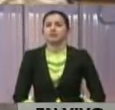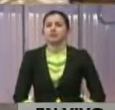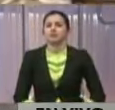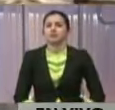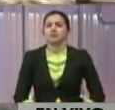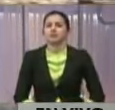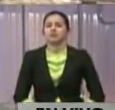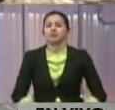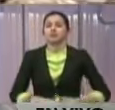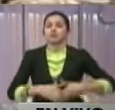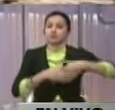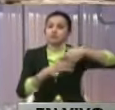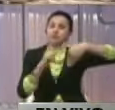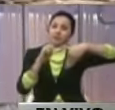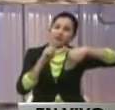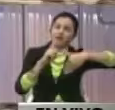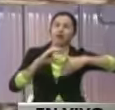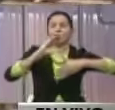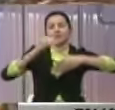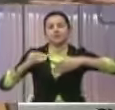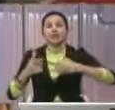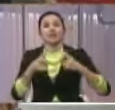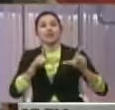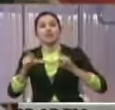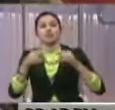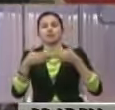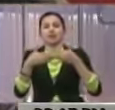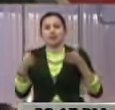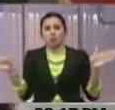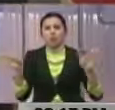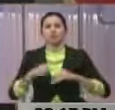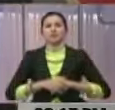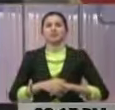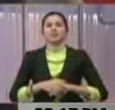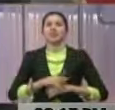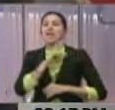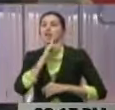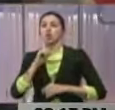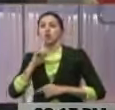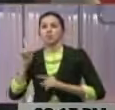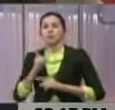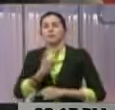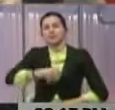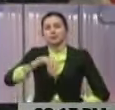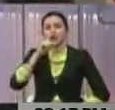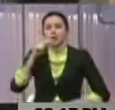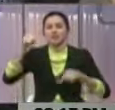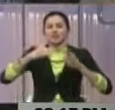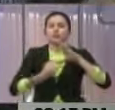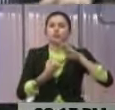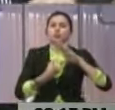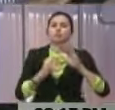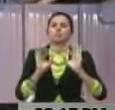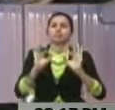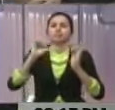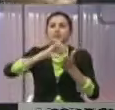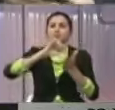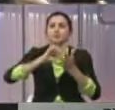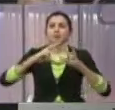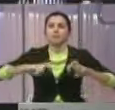América Latina y el Caribe. Bueno, muchas gracias. Que ha inaugurado en nombre del presidente Maduro el Instituto de Investigaciones Estratégicas de África. Buenas